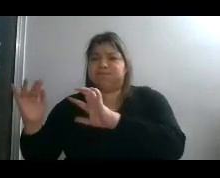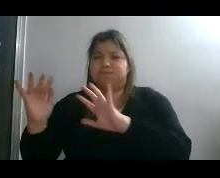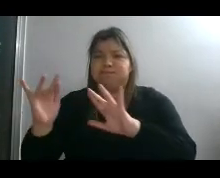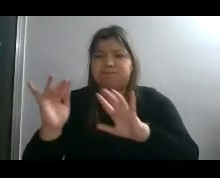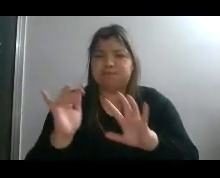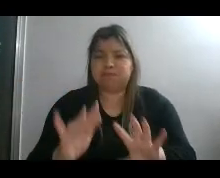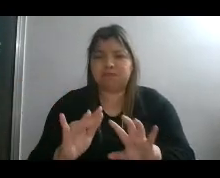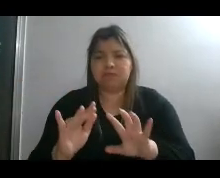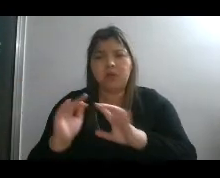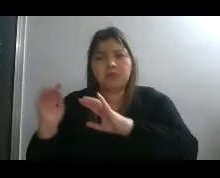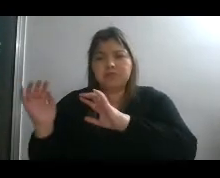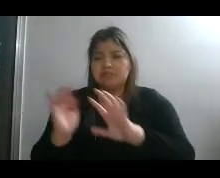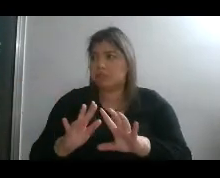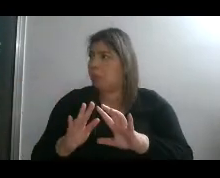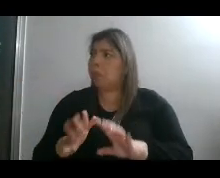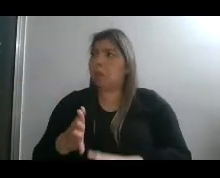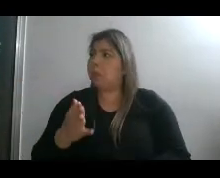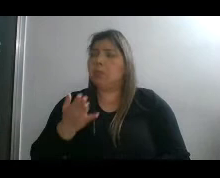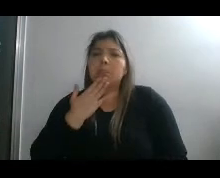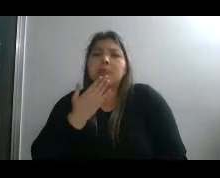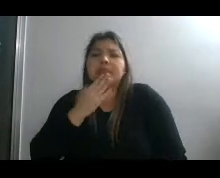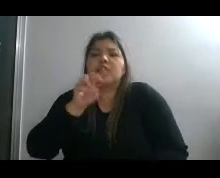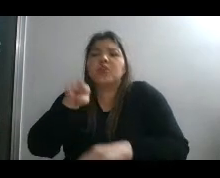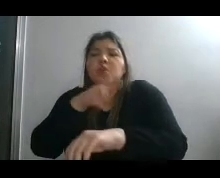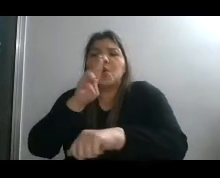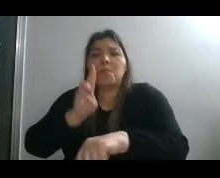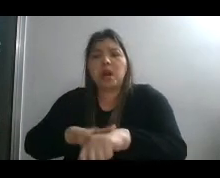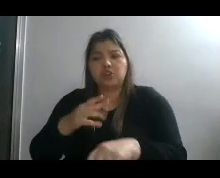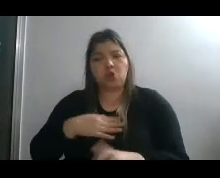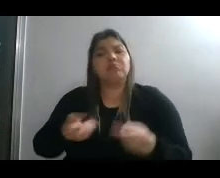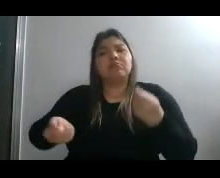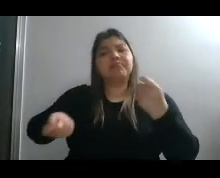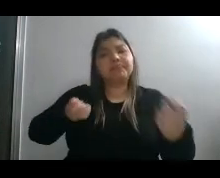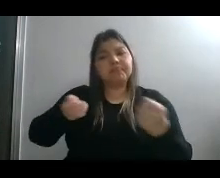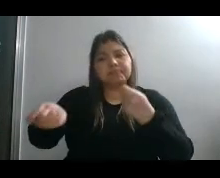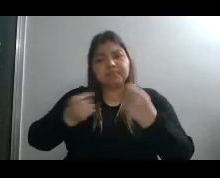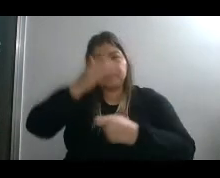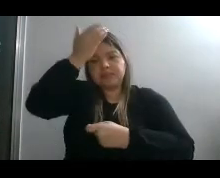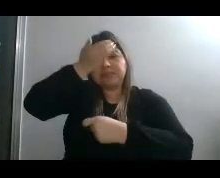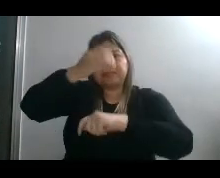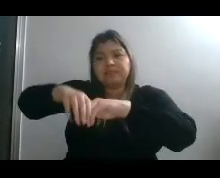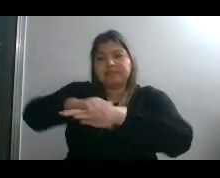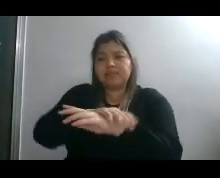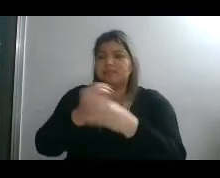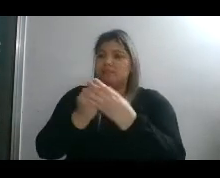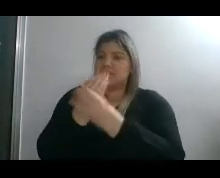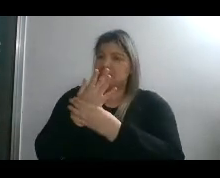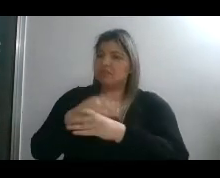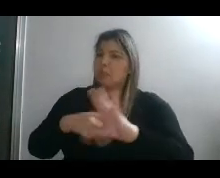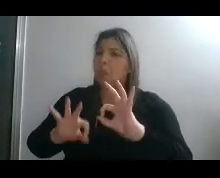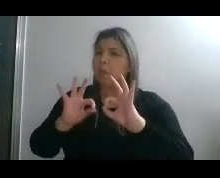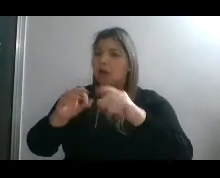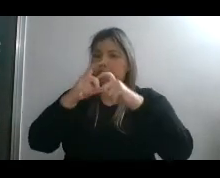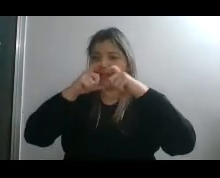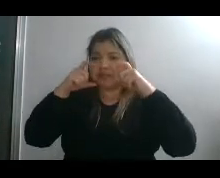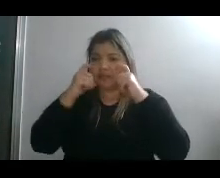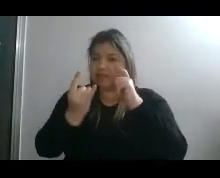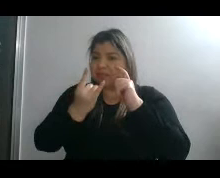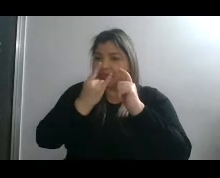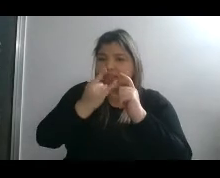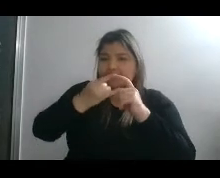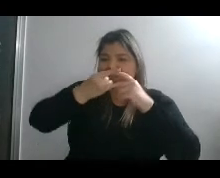tipo de pacientes, entonces sí estoy teniendo los cuidados, sí tengo elementos de protección personal, pero no me encuentro desbordado en